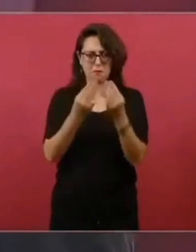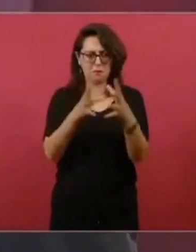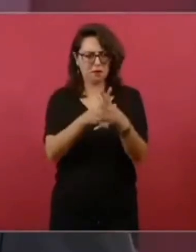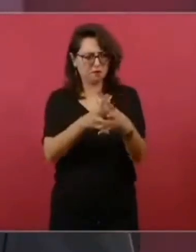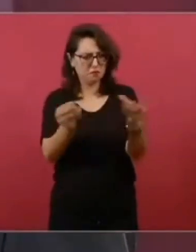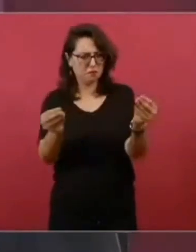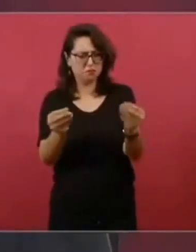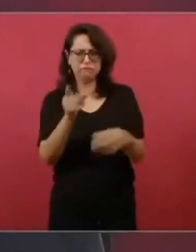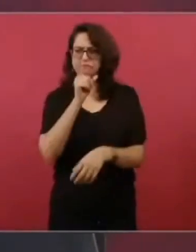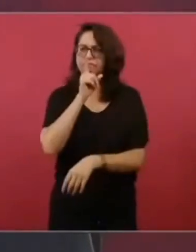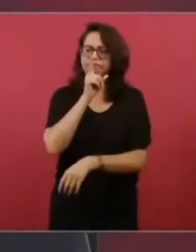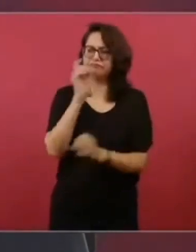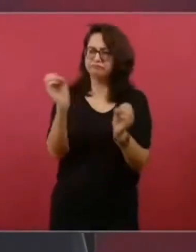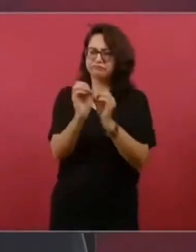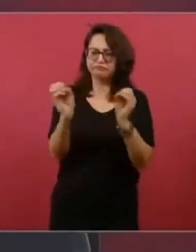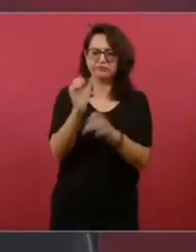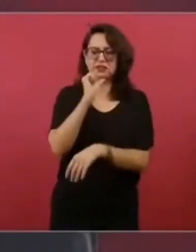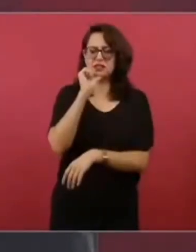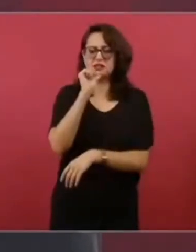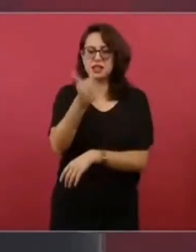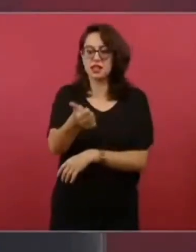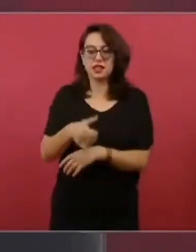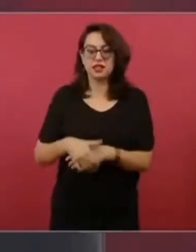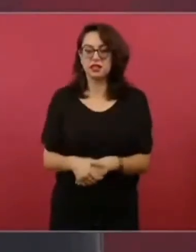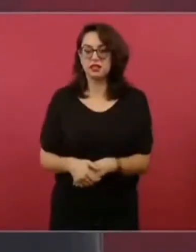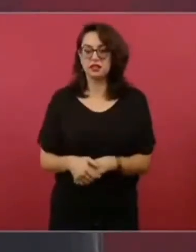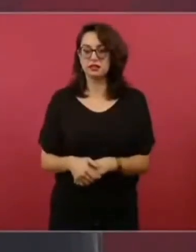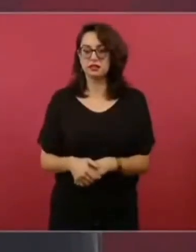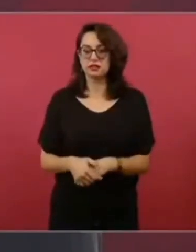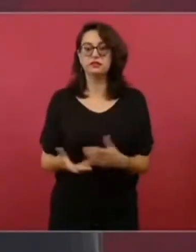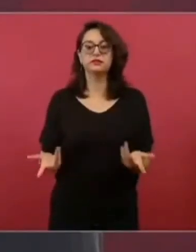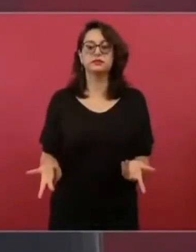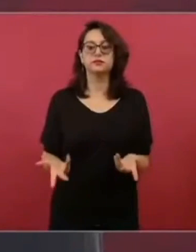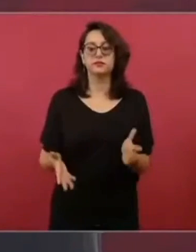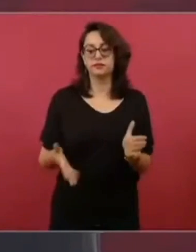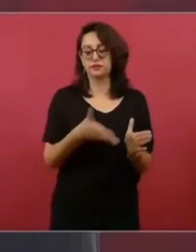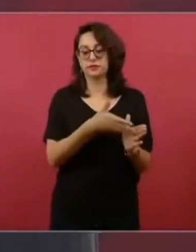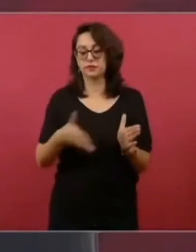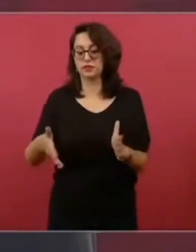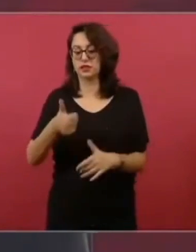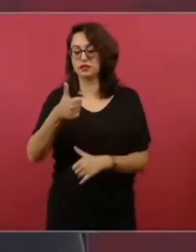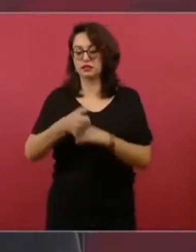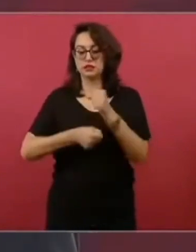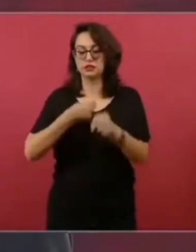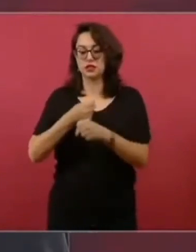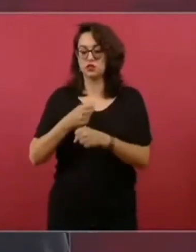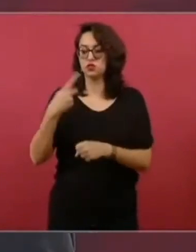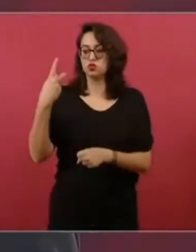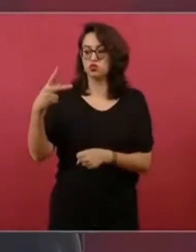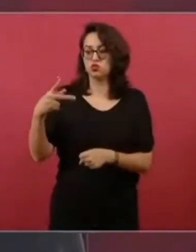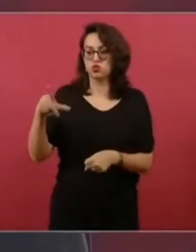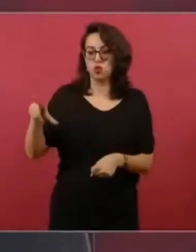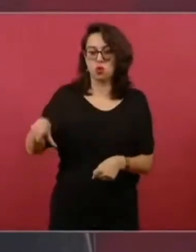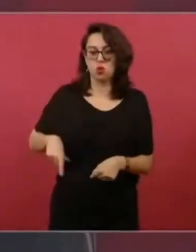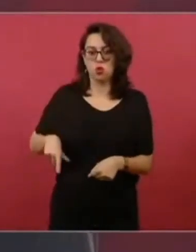está consciente de que durante su gobierno se masacró